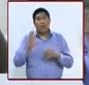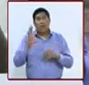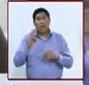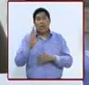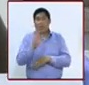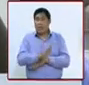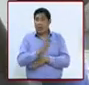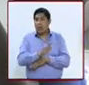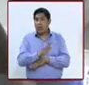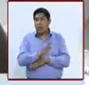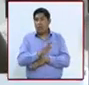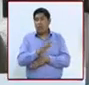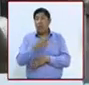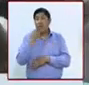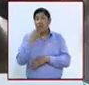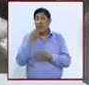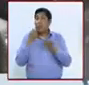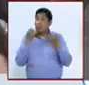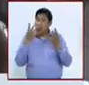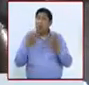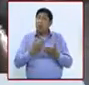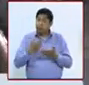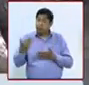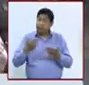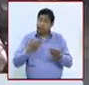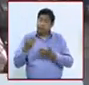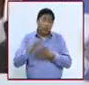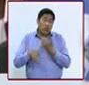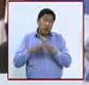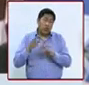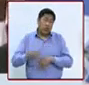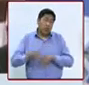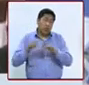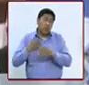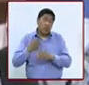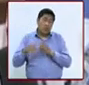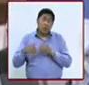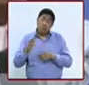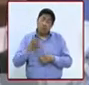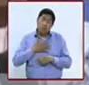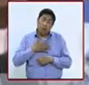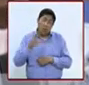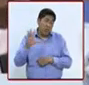6, me beneficia bastante para presentar todos los memoriales.